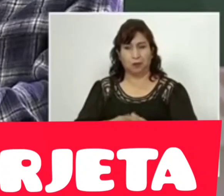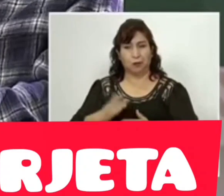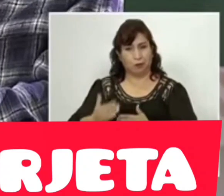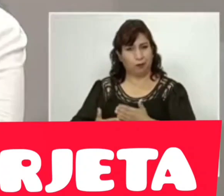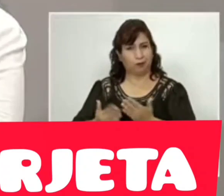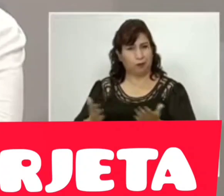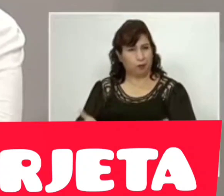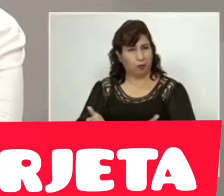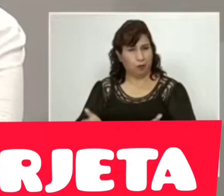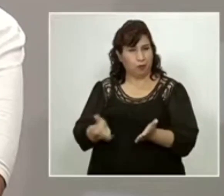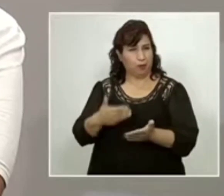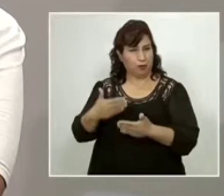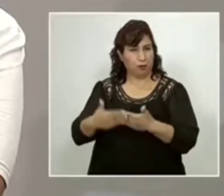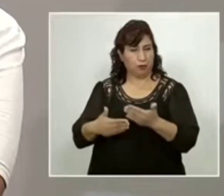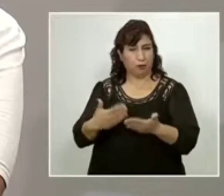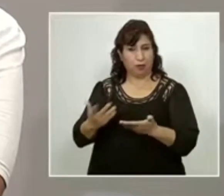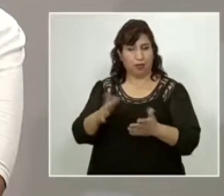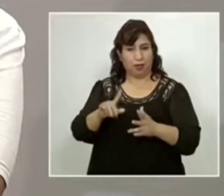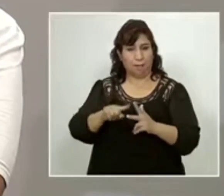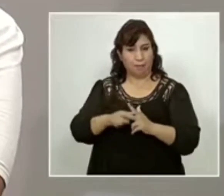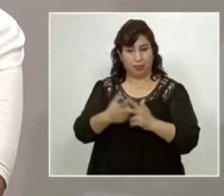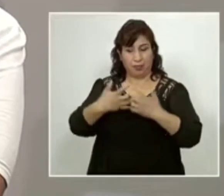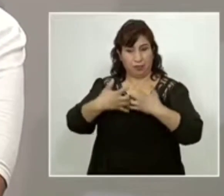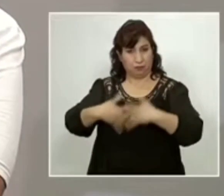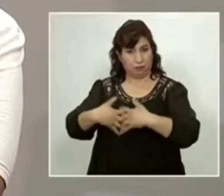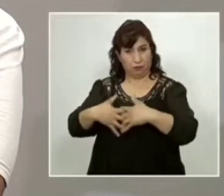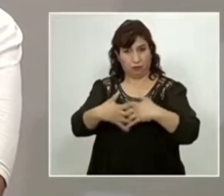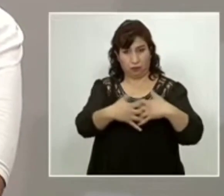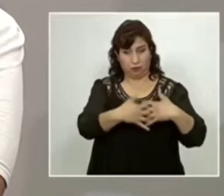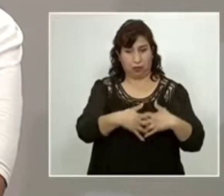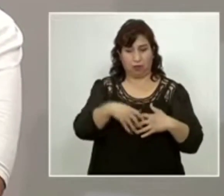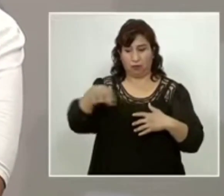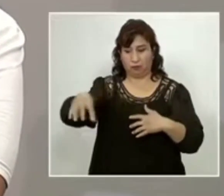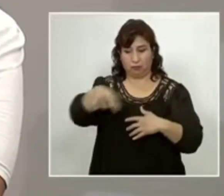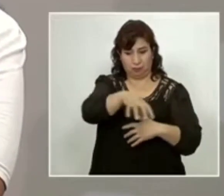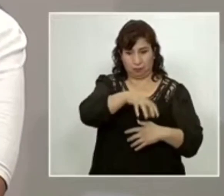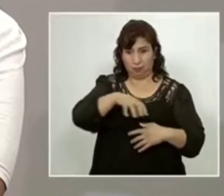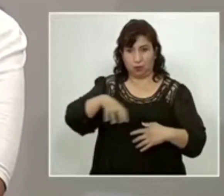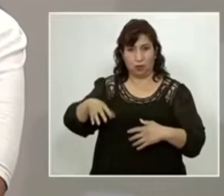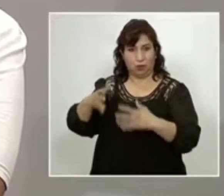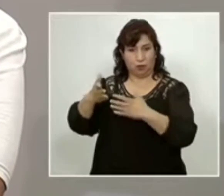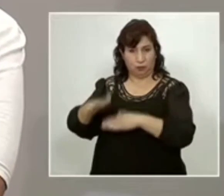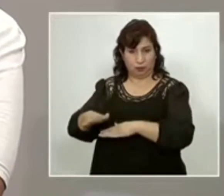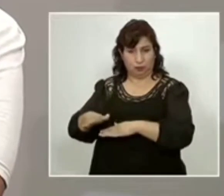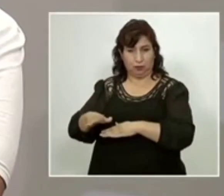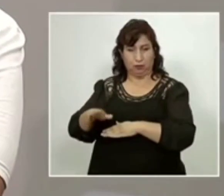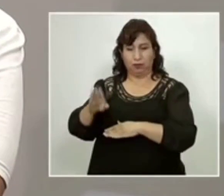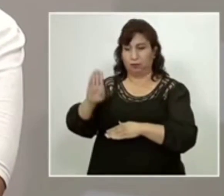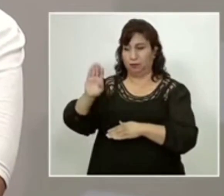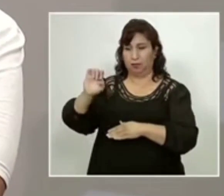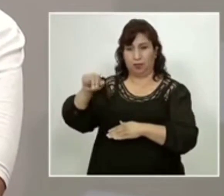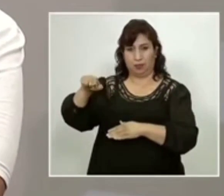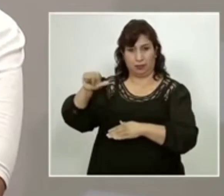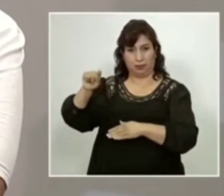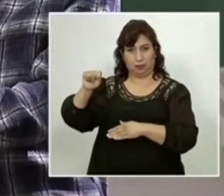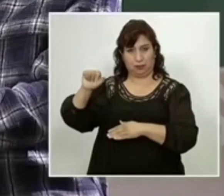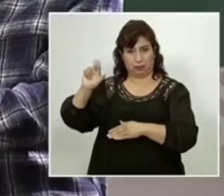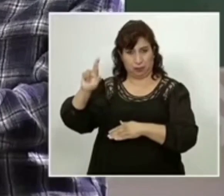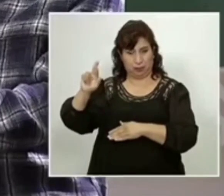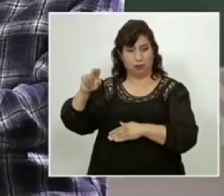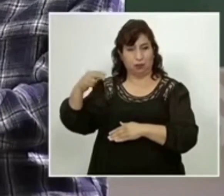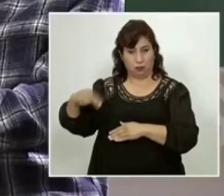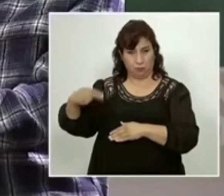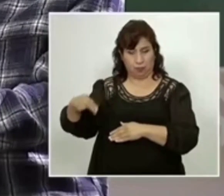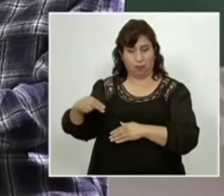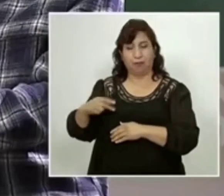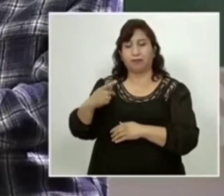promoviendo el que ya empiecen a funcionar todas las sucursales del Banco de Bienestar